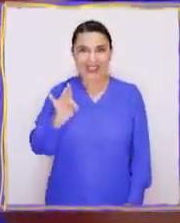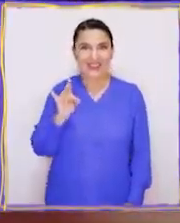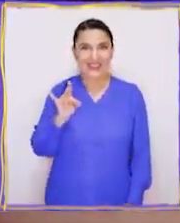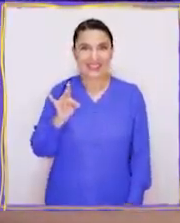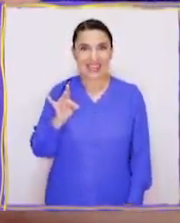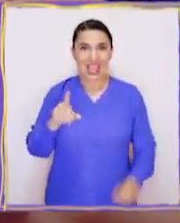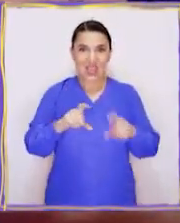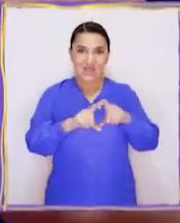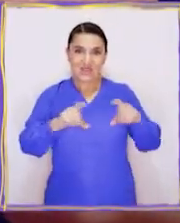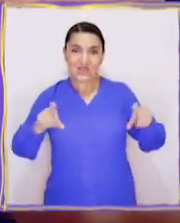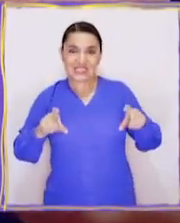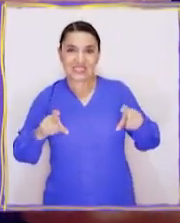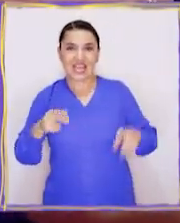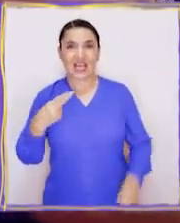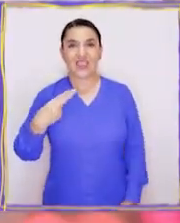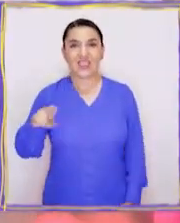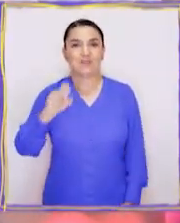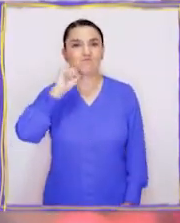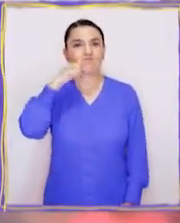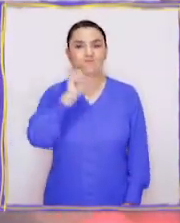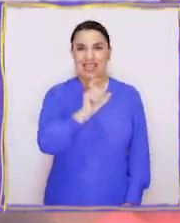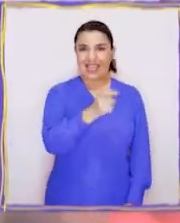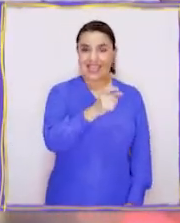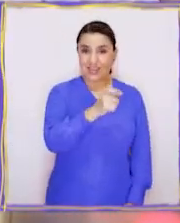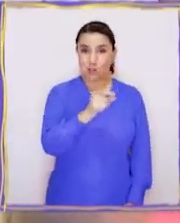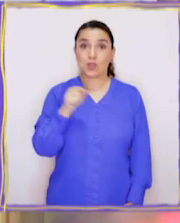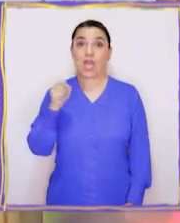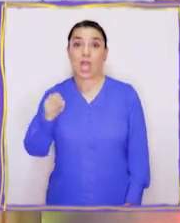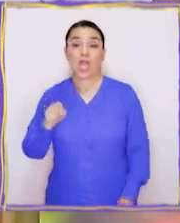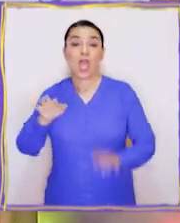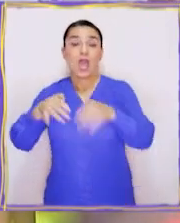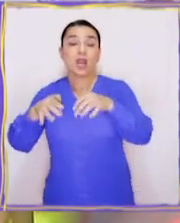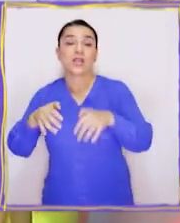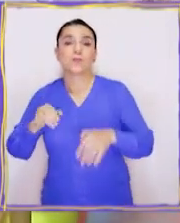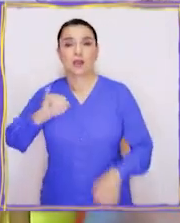Encontré la ficha de Gertrudis. La